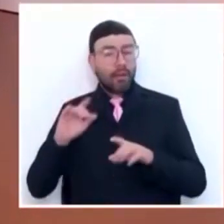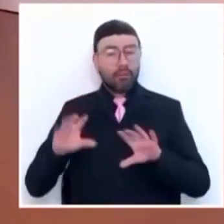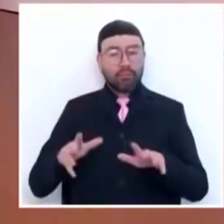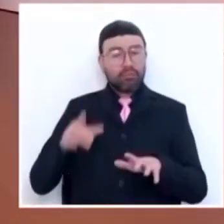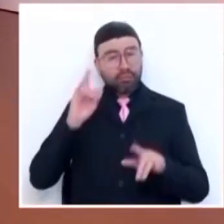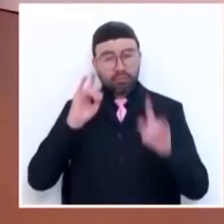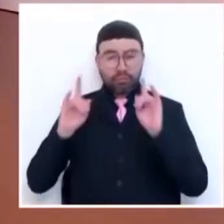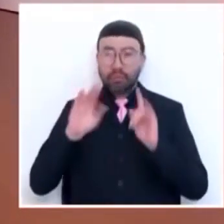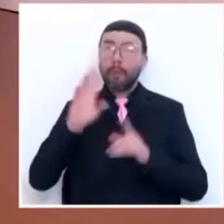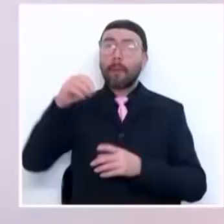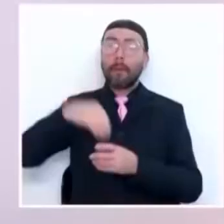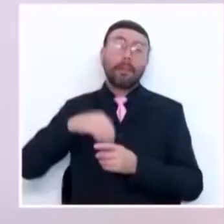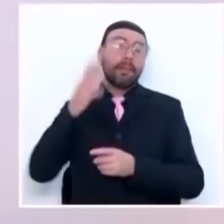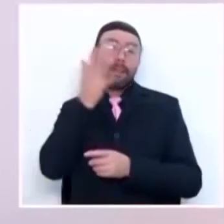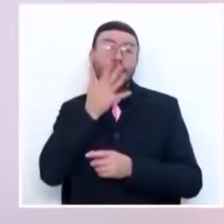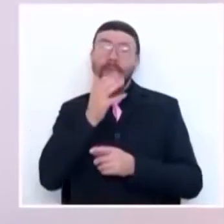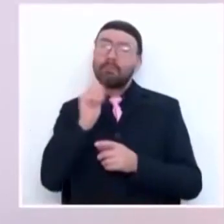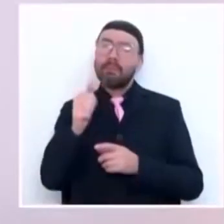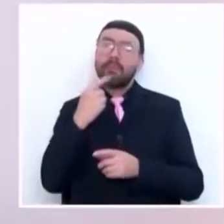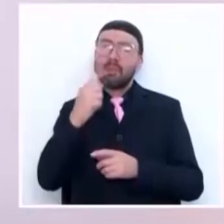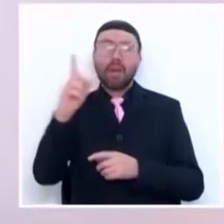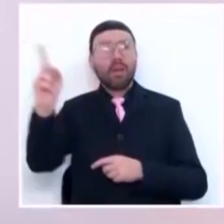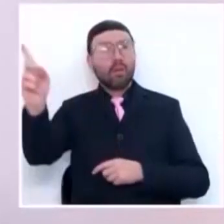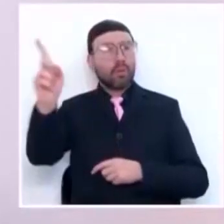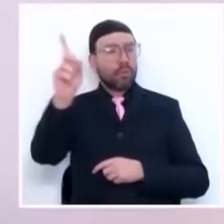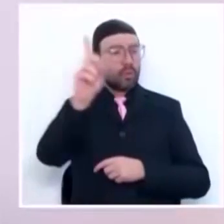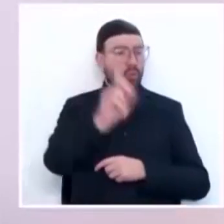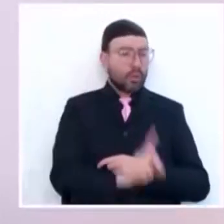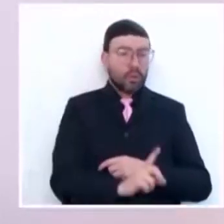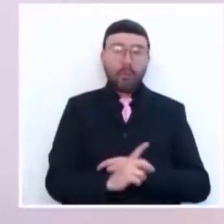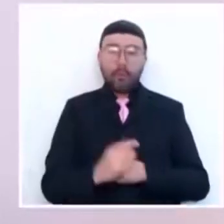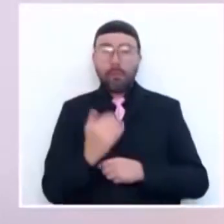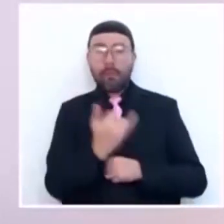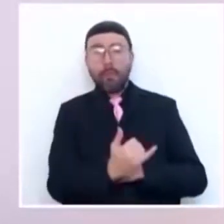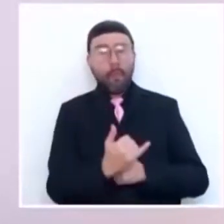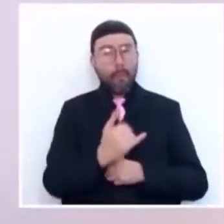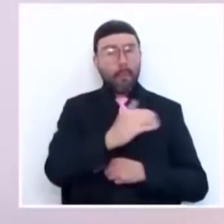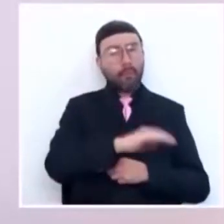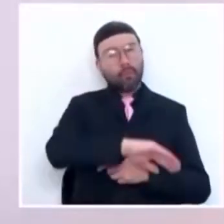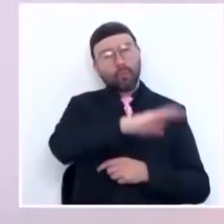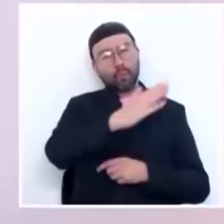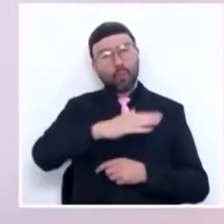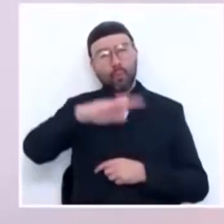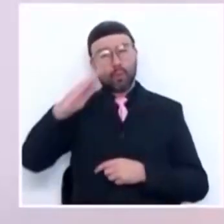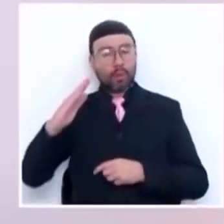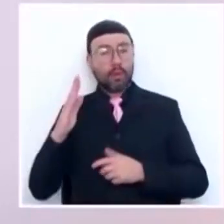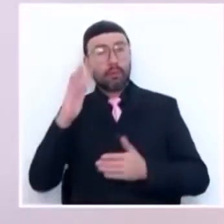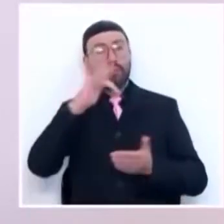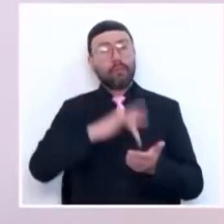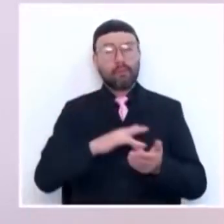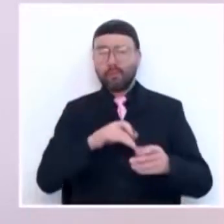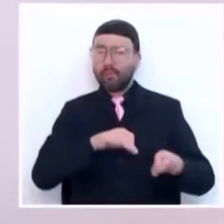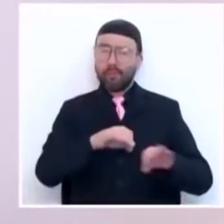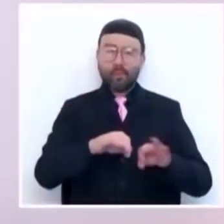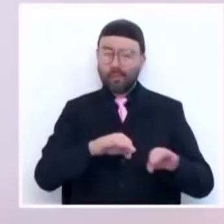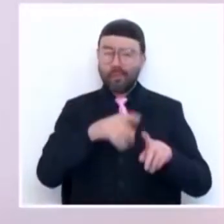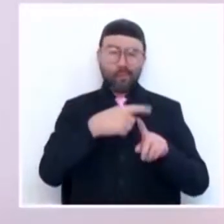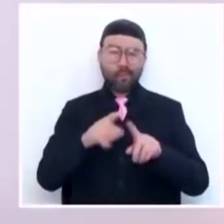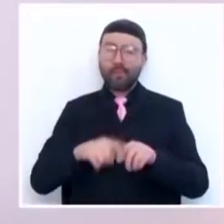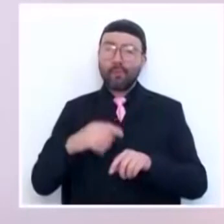dice, no, yo me voy a ir a la distancia de la montaña a hacer un concepto distinto, y de